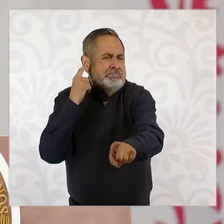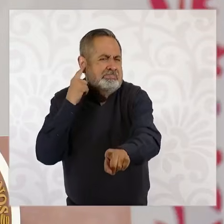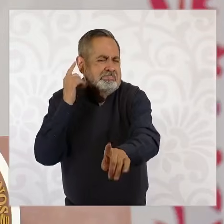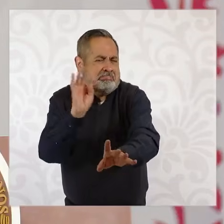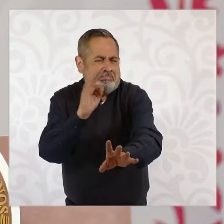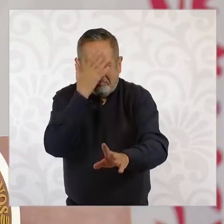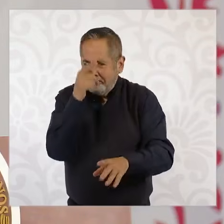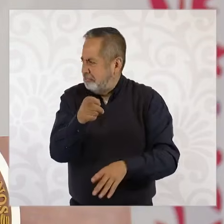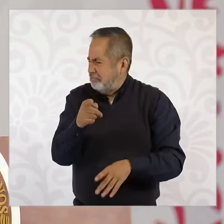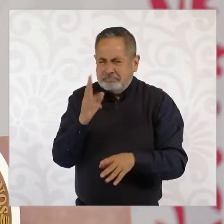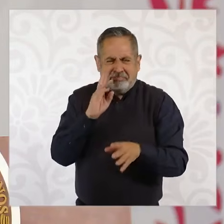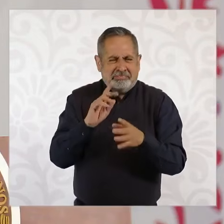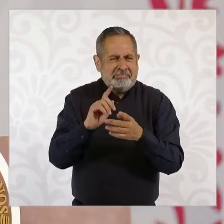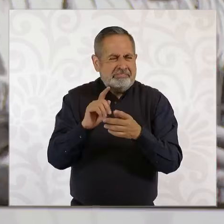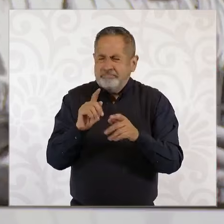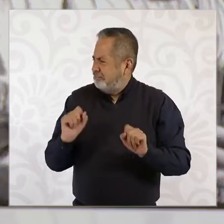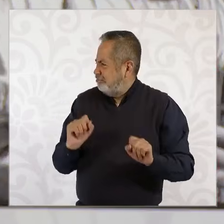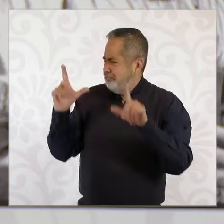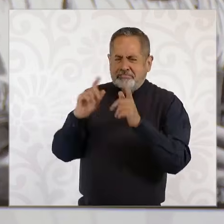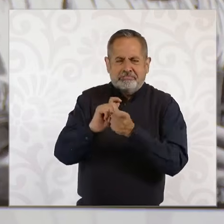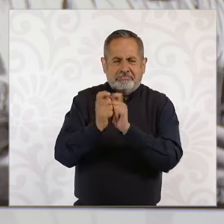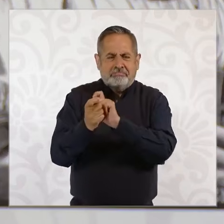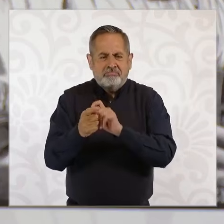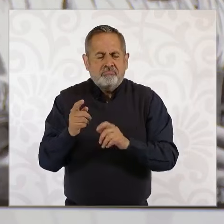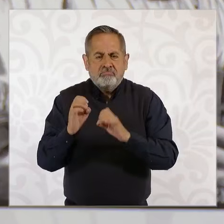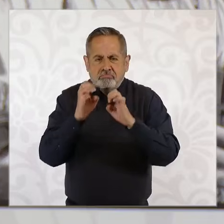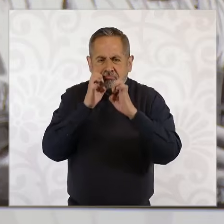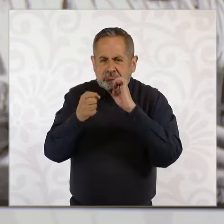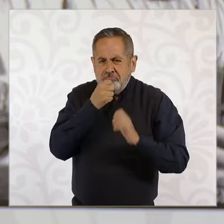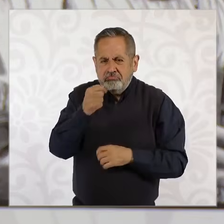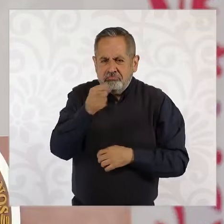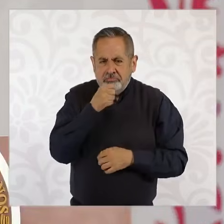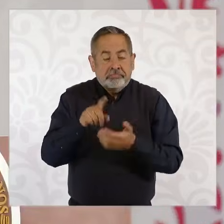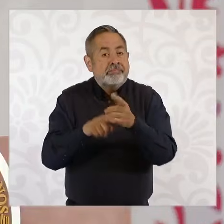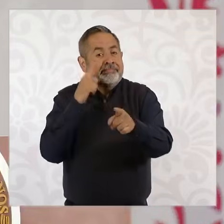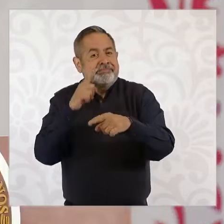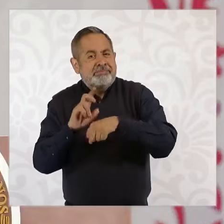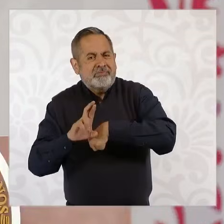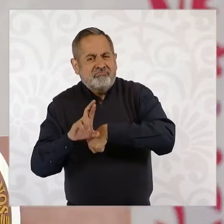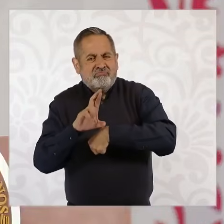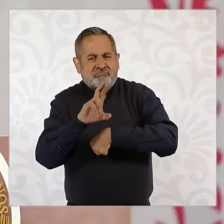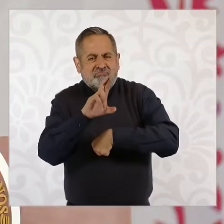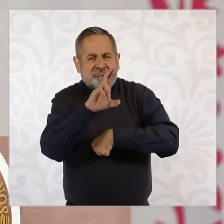a ver si está por ahí traducido. Hay una entrevista que dan los astronautas que fueron en